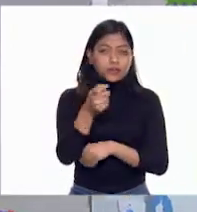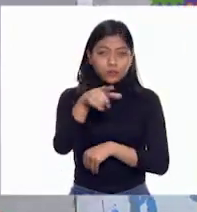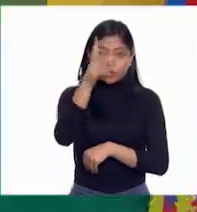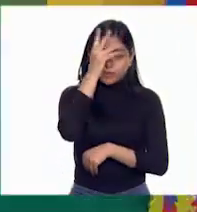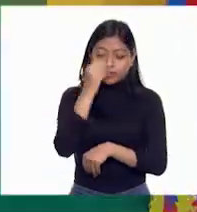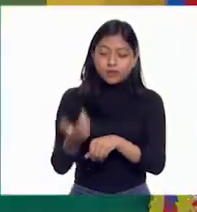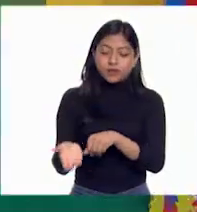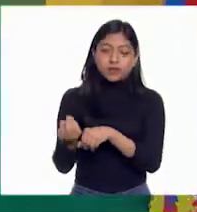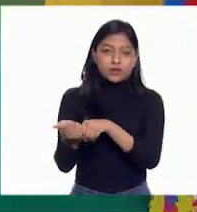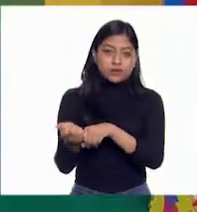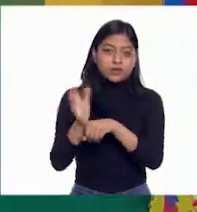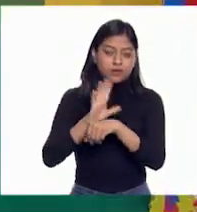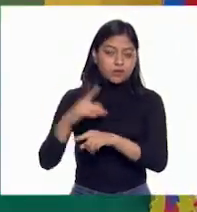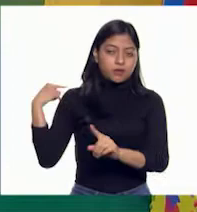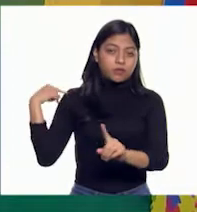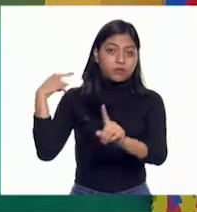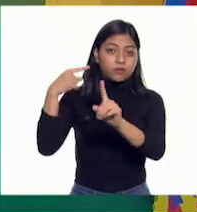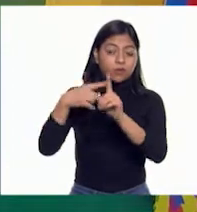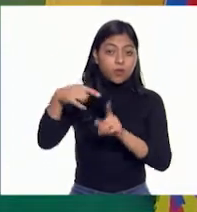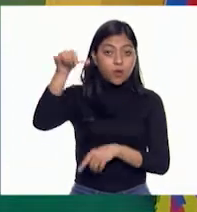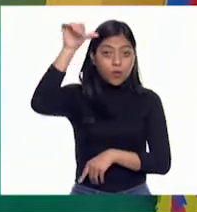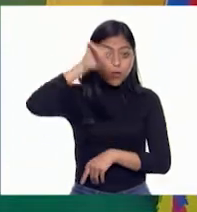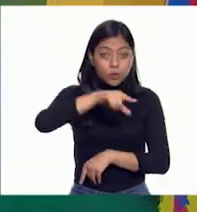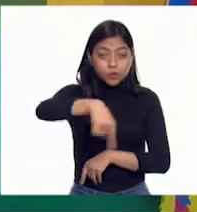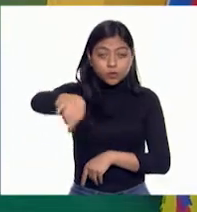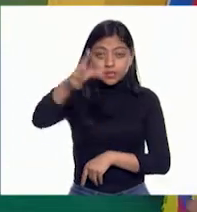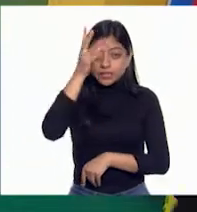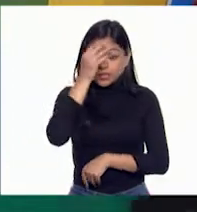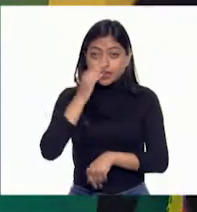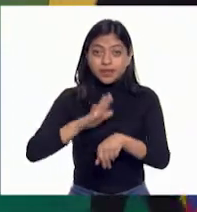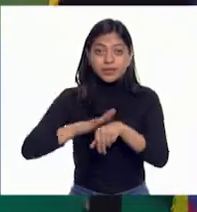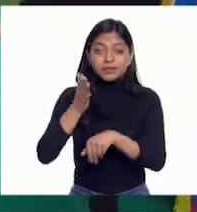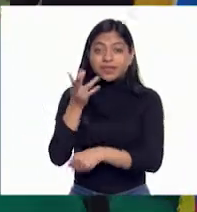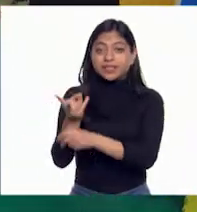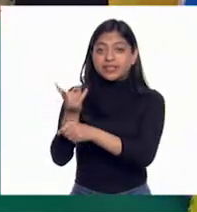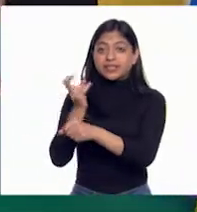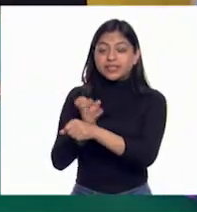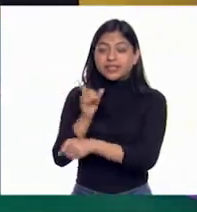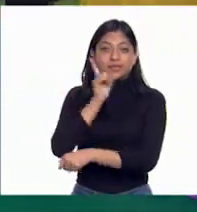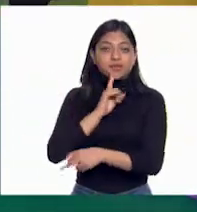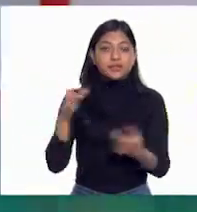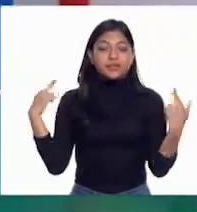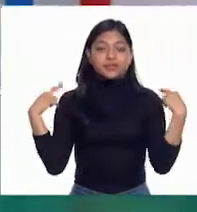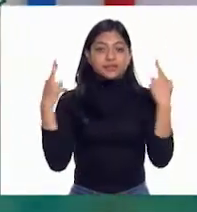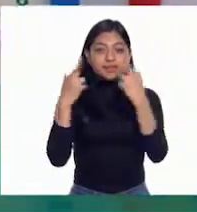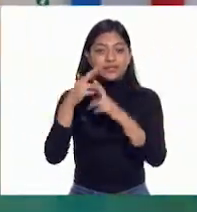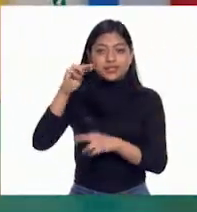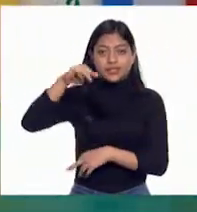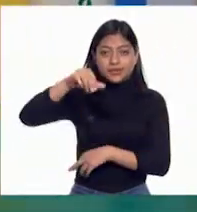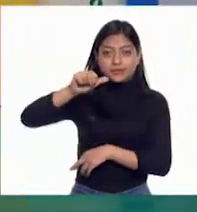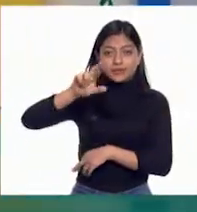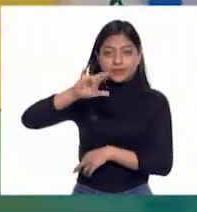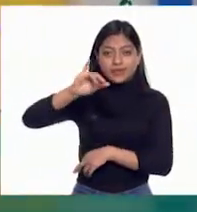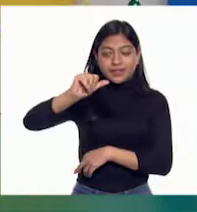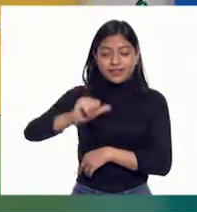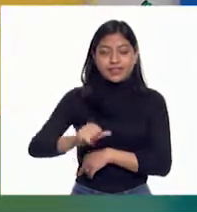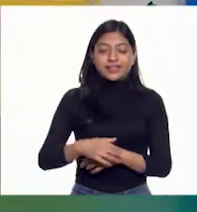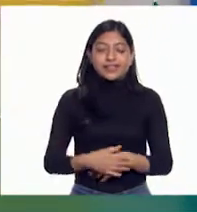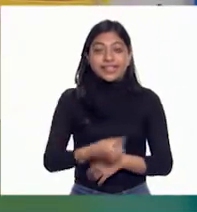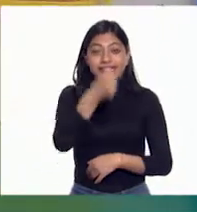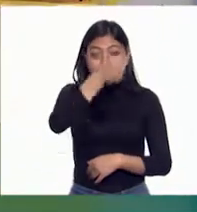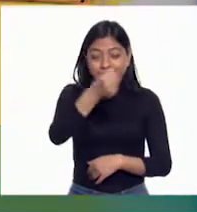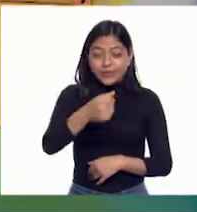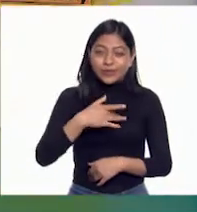para eso vamos a invitar a la maestra Marina. ¡Hola, maestra! ¡Hola, Mariana! ¿Cómo está? Bien, te saludo de